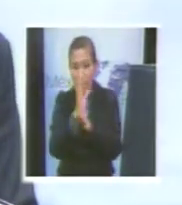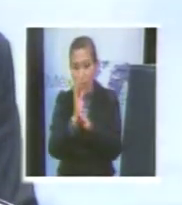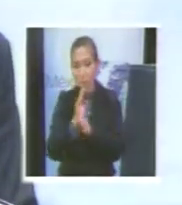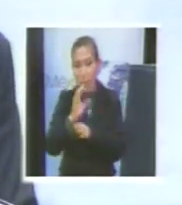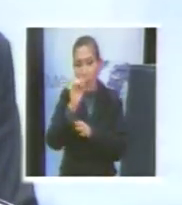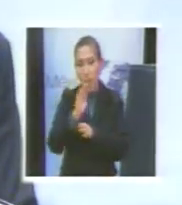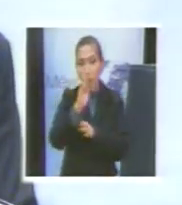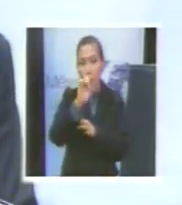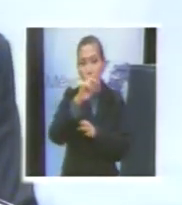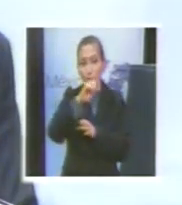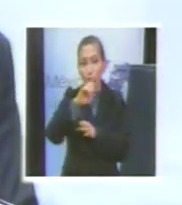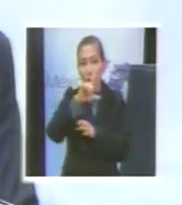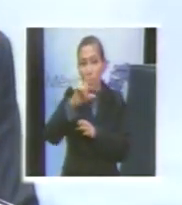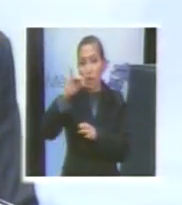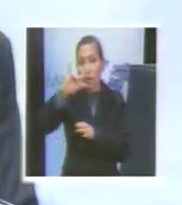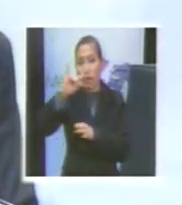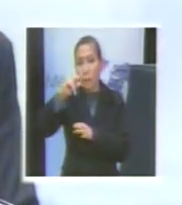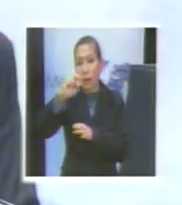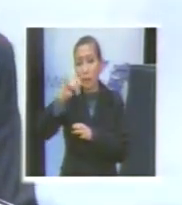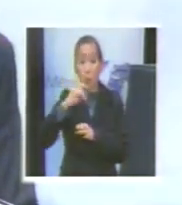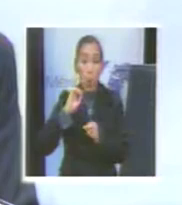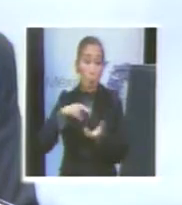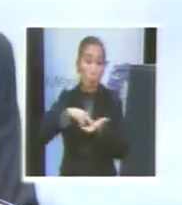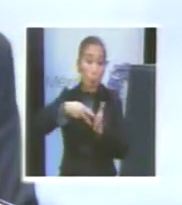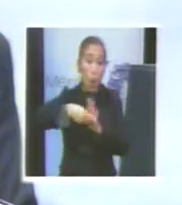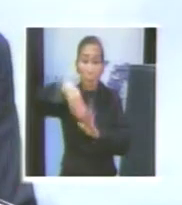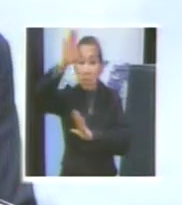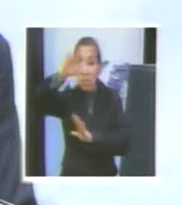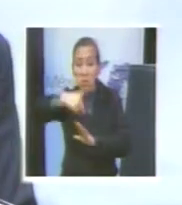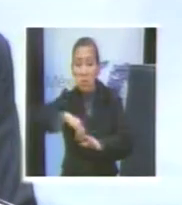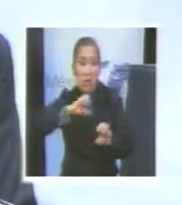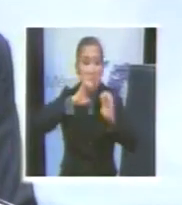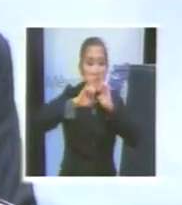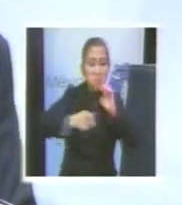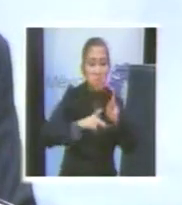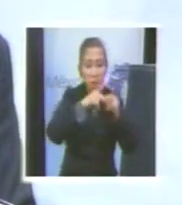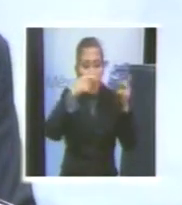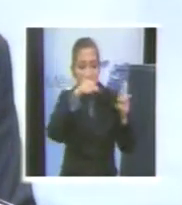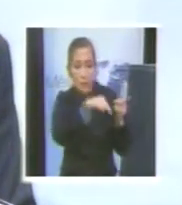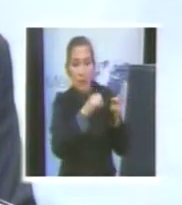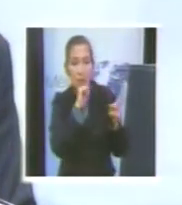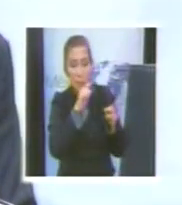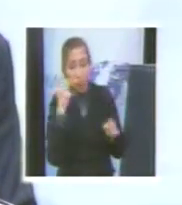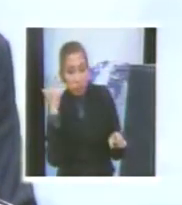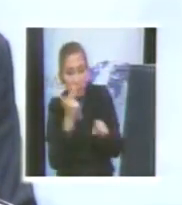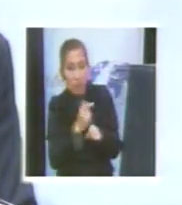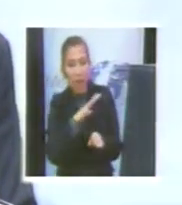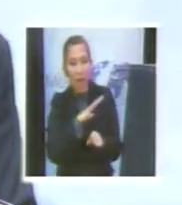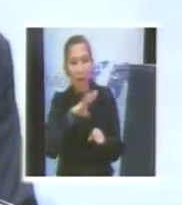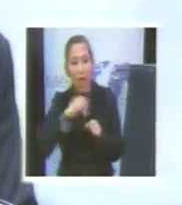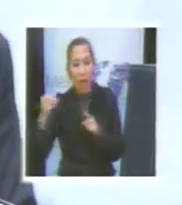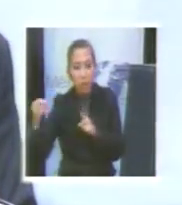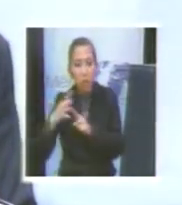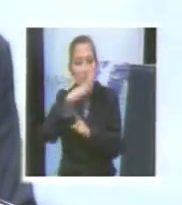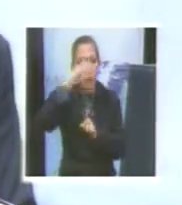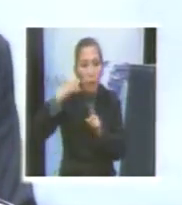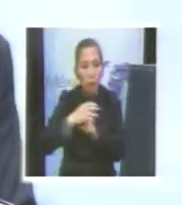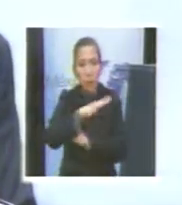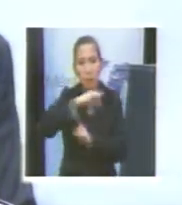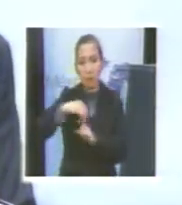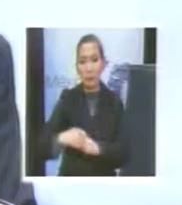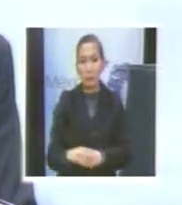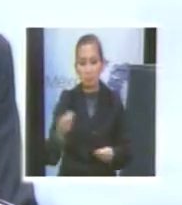de Buñuel y Julio Bracho, o en arquitectura, pintura y periodismo, donde también pueden identificarse invaluables